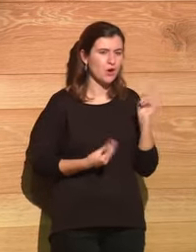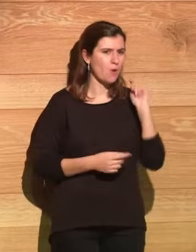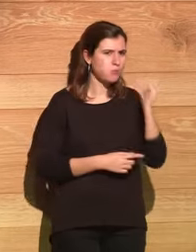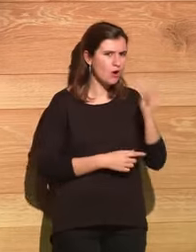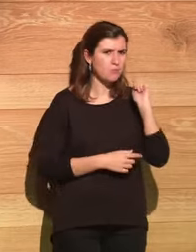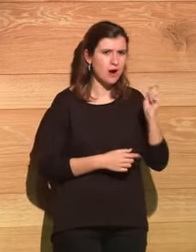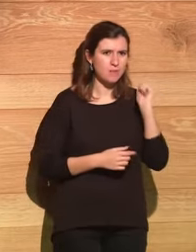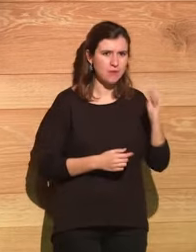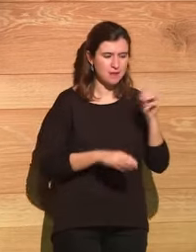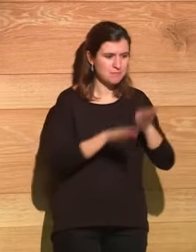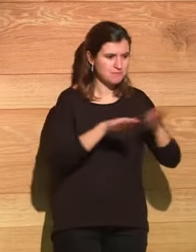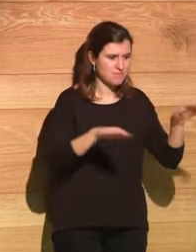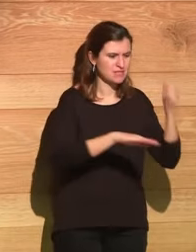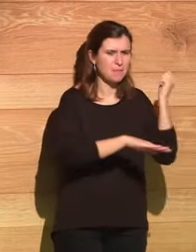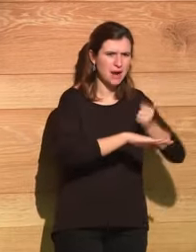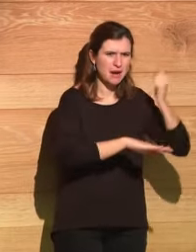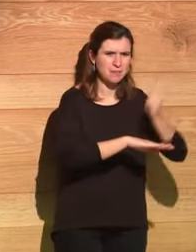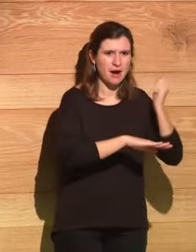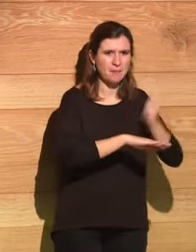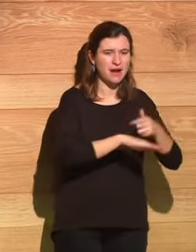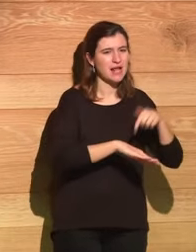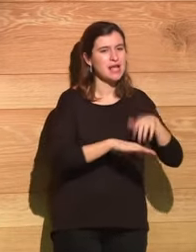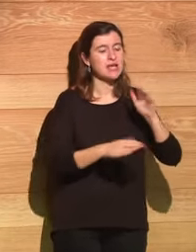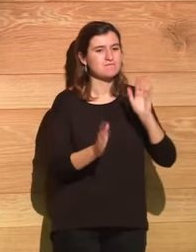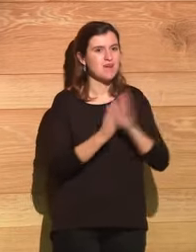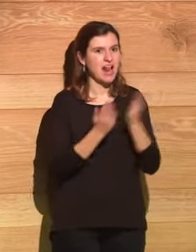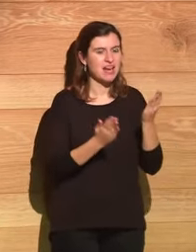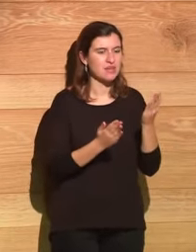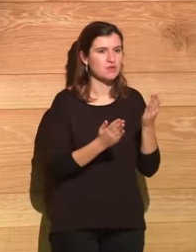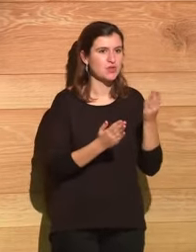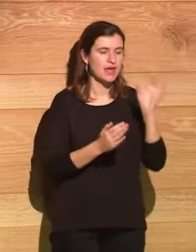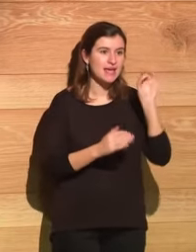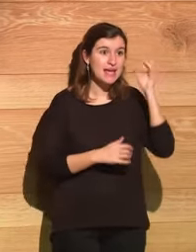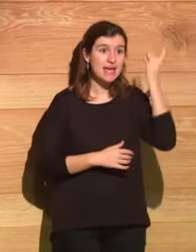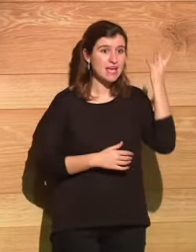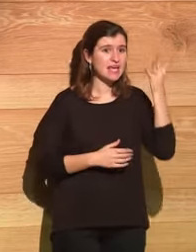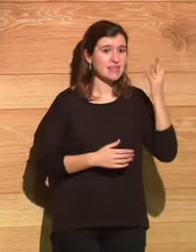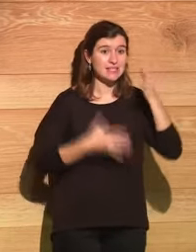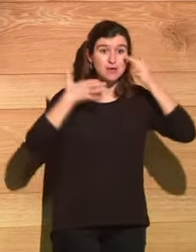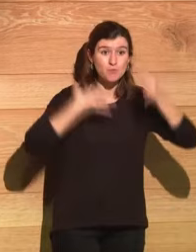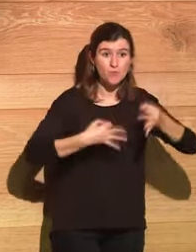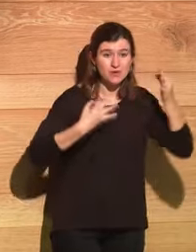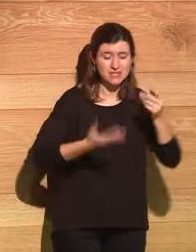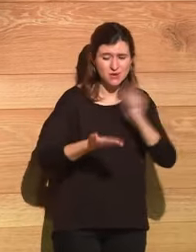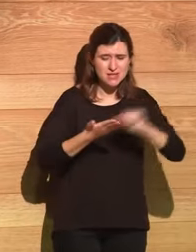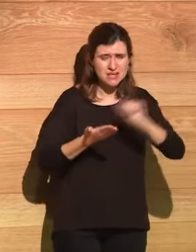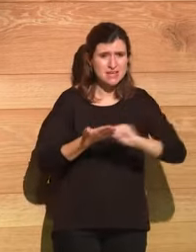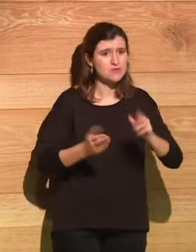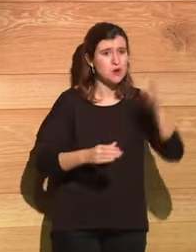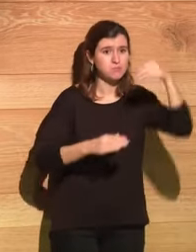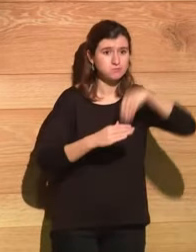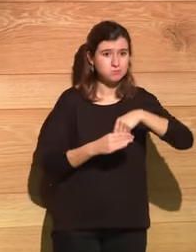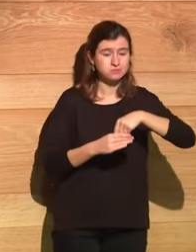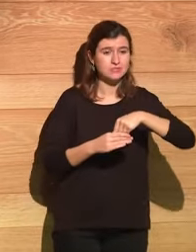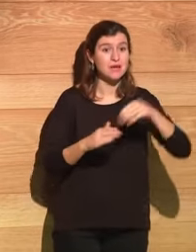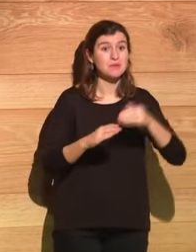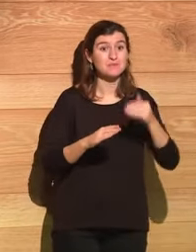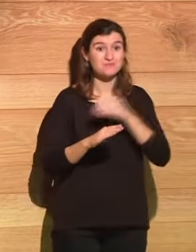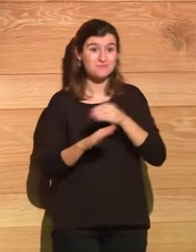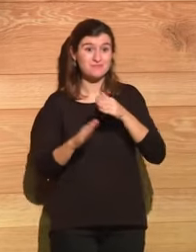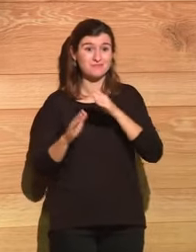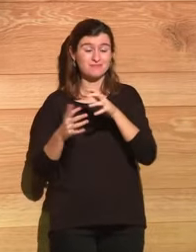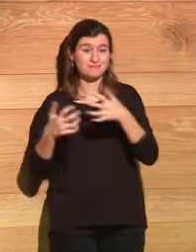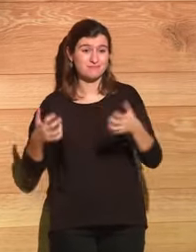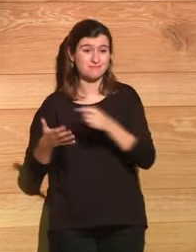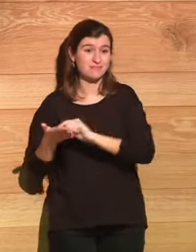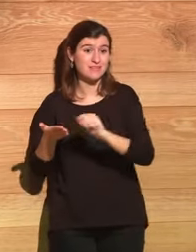golpes en la mesa, ¿no? A lo largo de todo el libro, ¿no? Y de haber dicho ideas contundentes a lo largo de todo el libro, yo creo que en este epílogo también ella